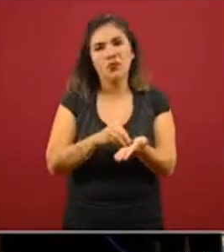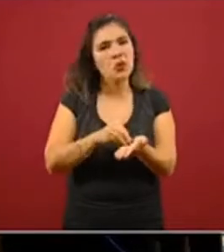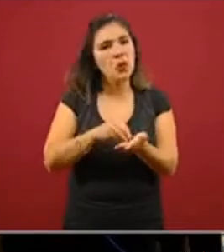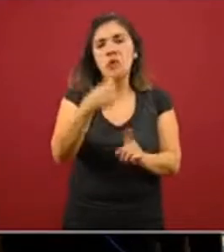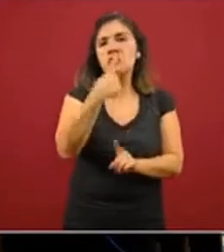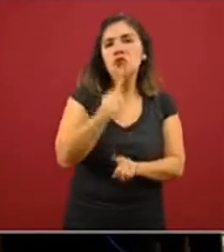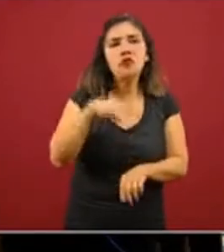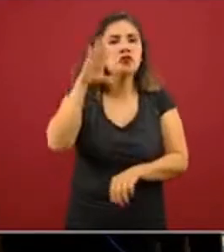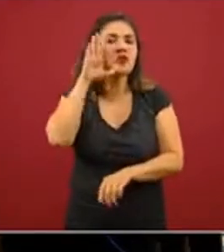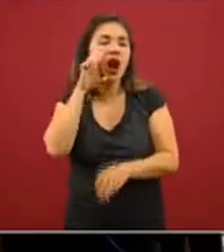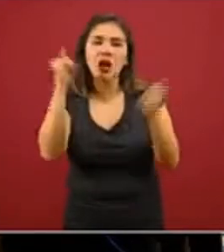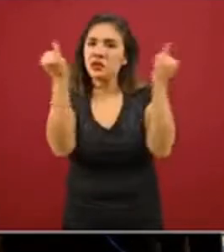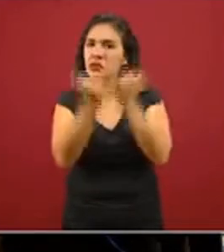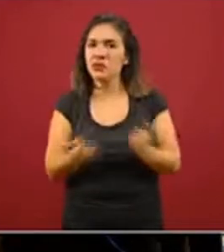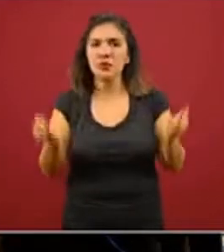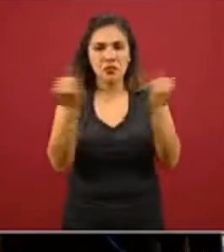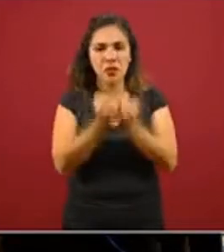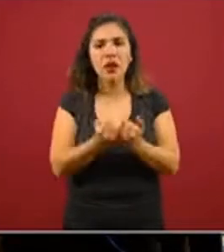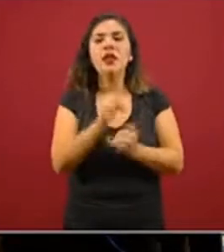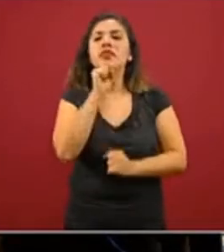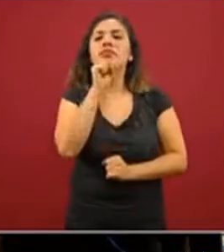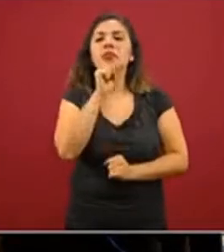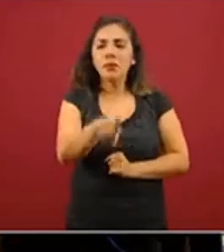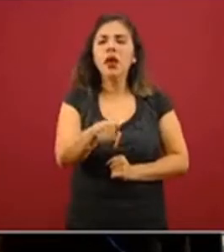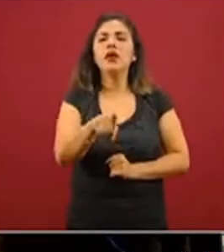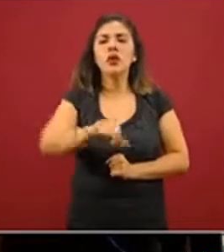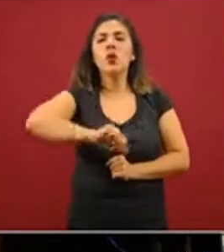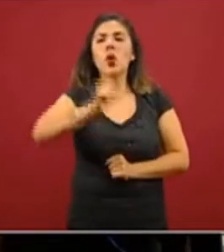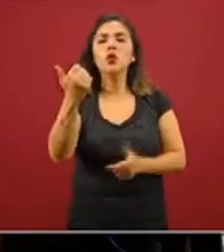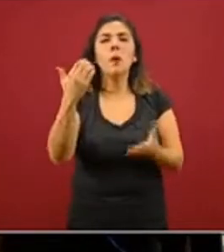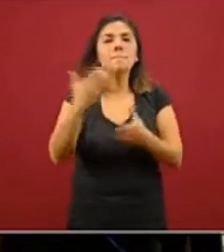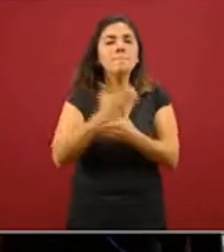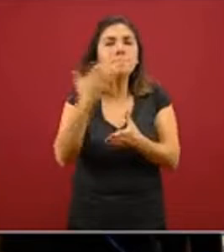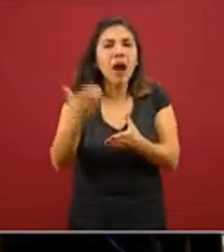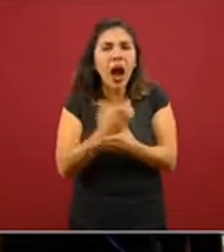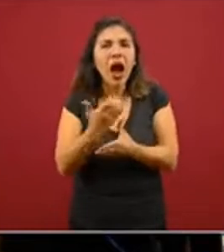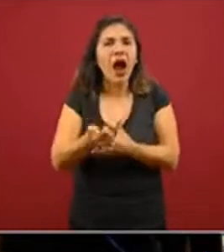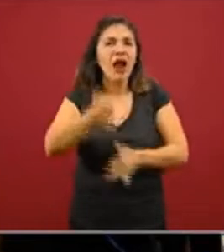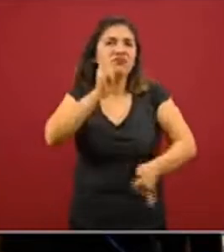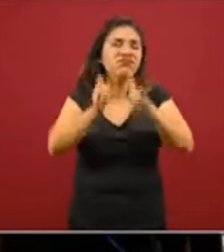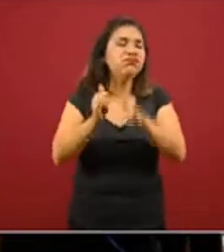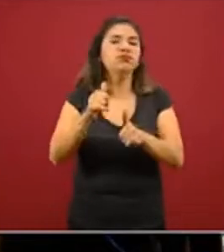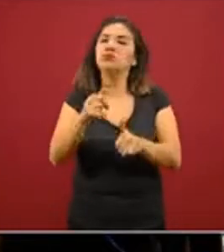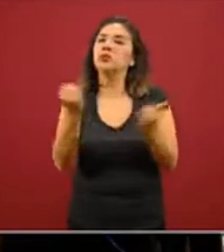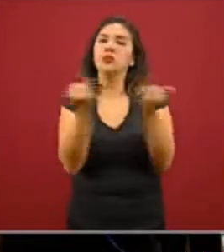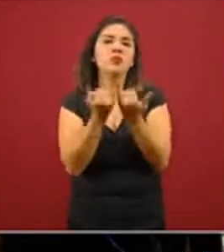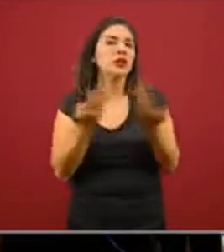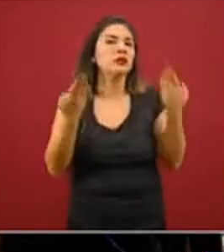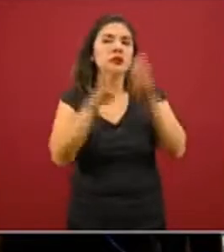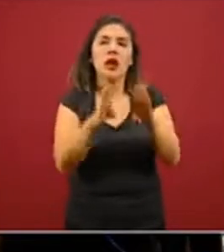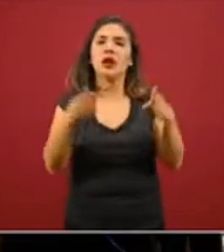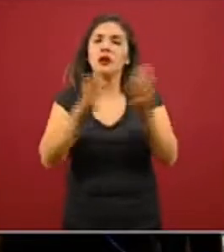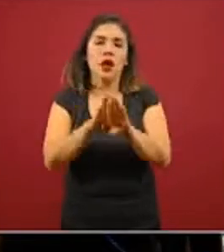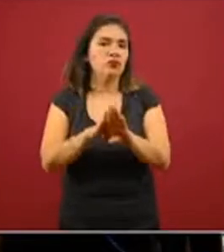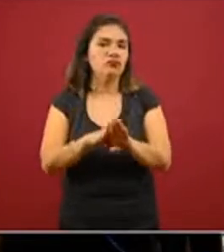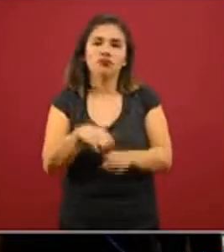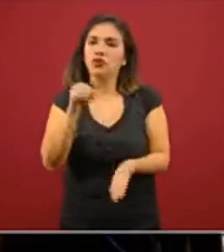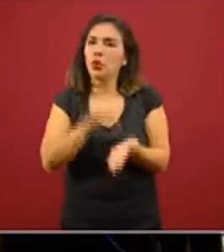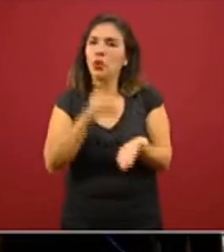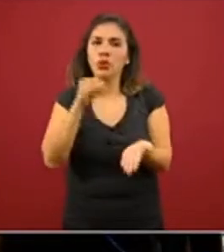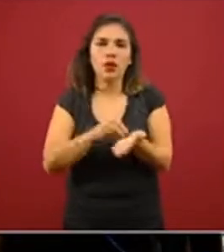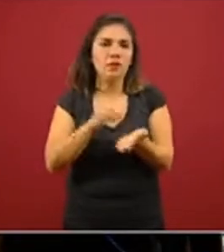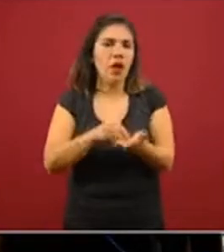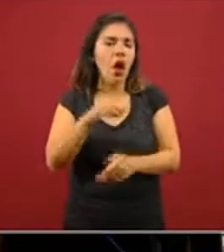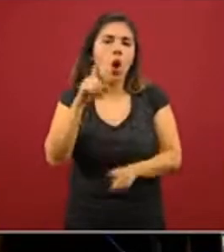colores, así también como lo que son los bares y cantinas se mantienen todavía cerrados, ahí no hay diferencia